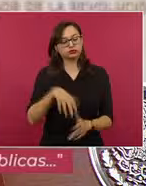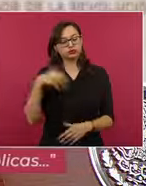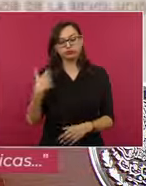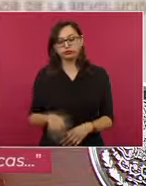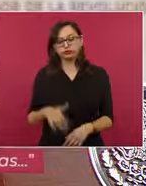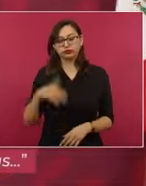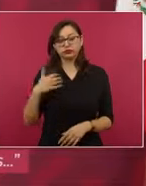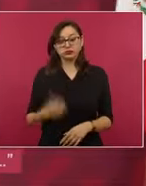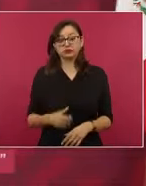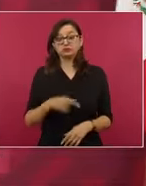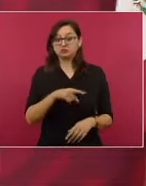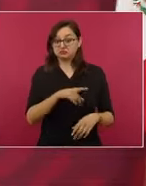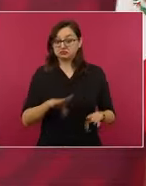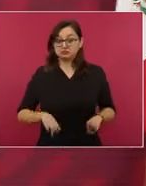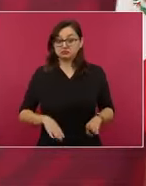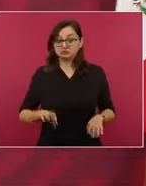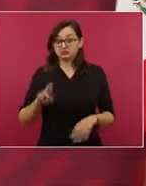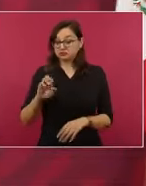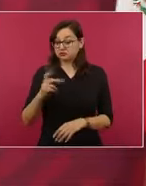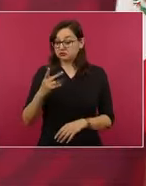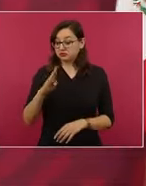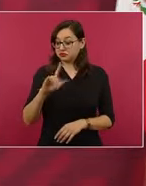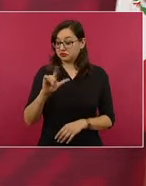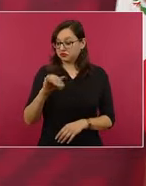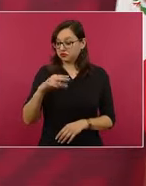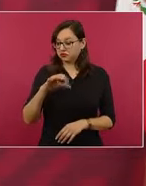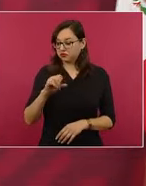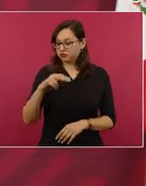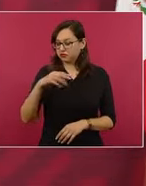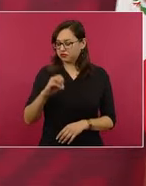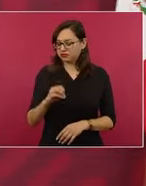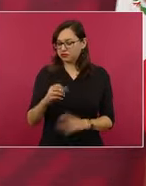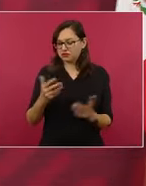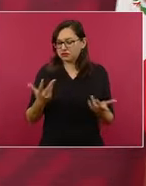Ya era republicano Lincoln. Por eso,